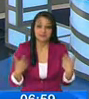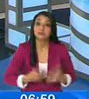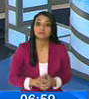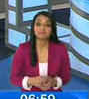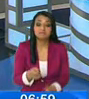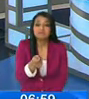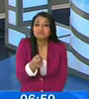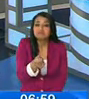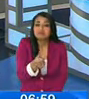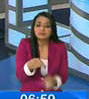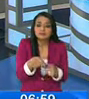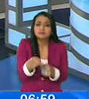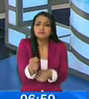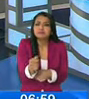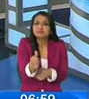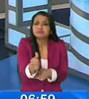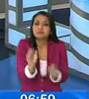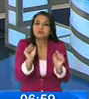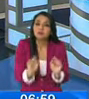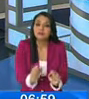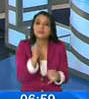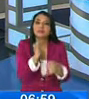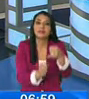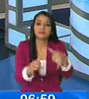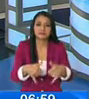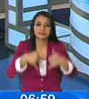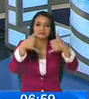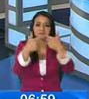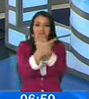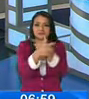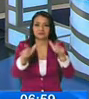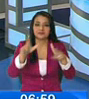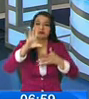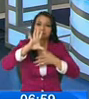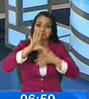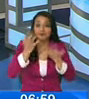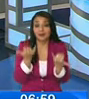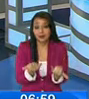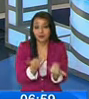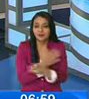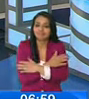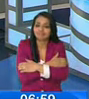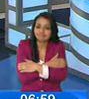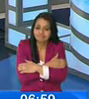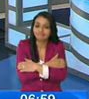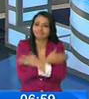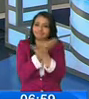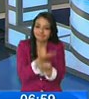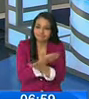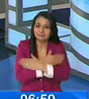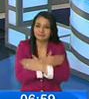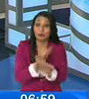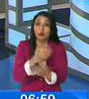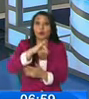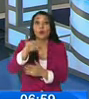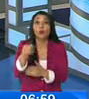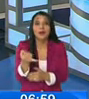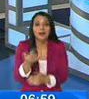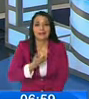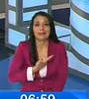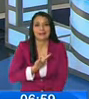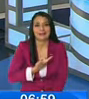un pasito ya la posibilidad de una final en la Copa Libertadores de América. Así que hay que enviarles, mi Berito, el abrazo del caso. Hoy día juega la liguita